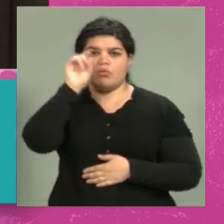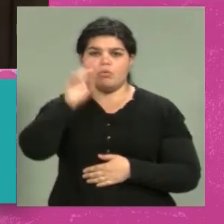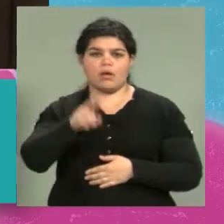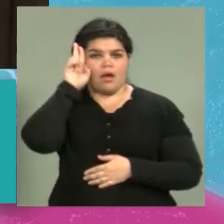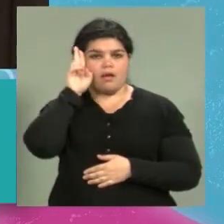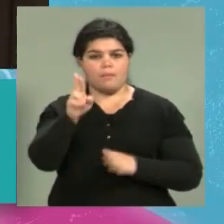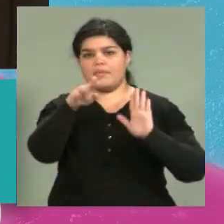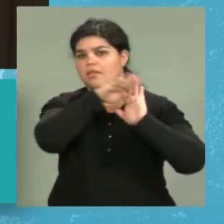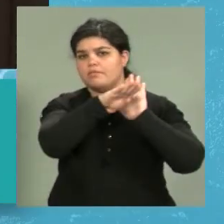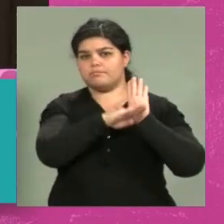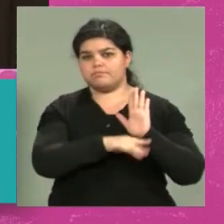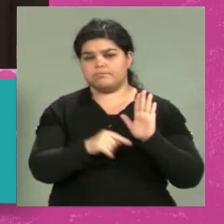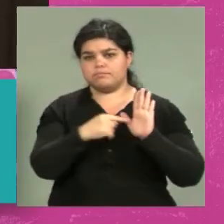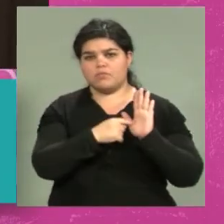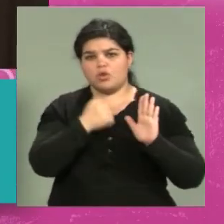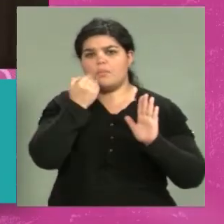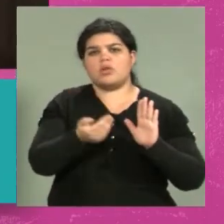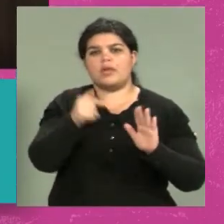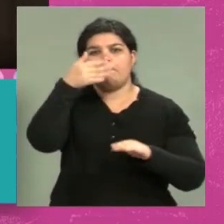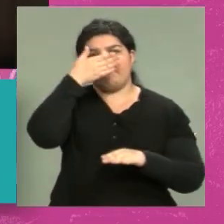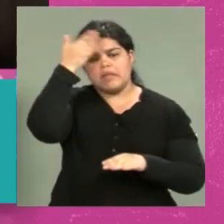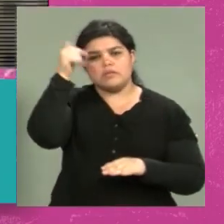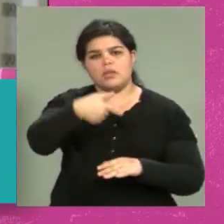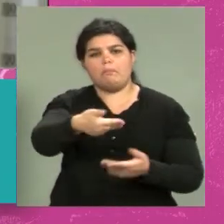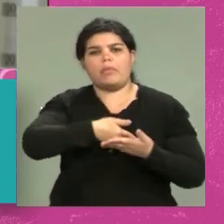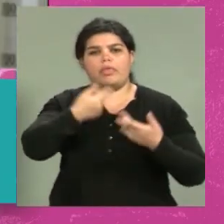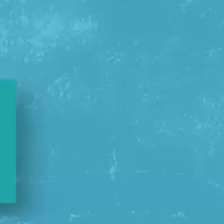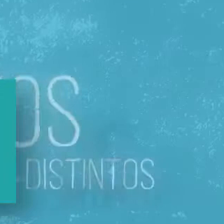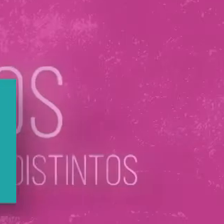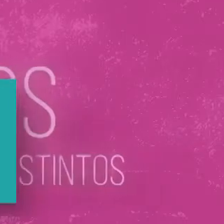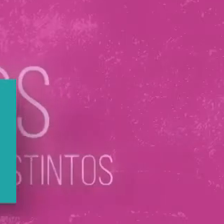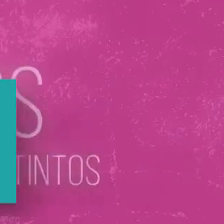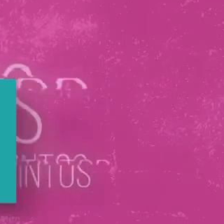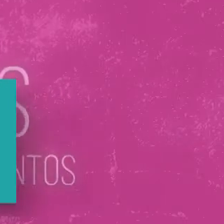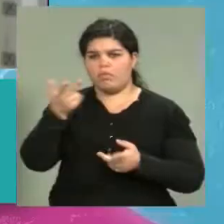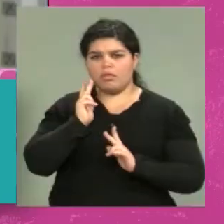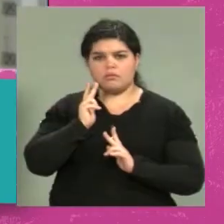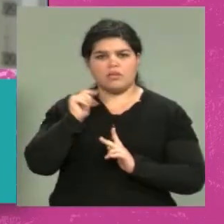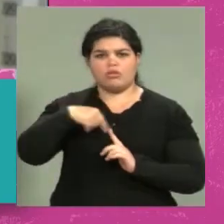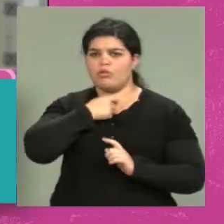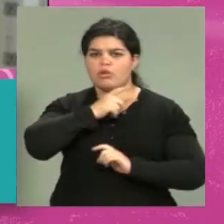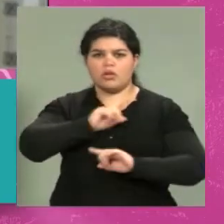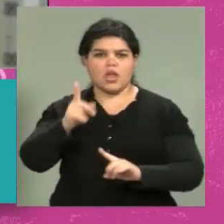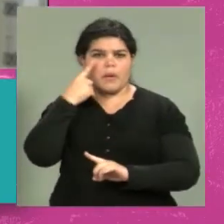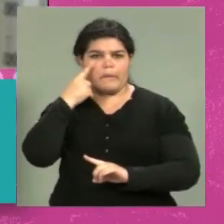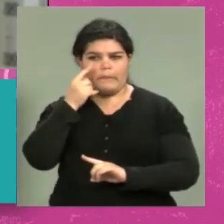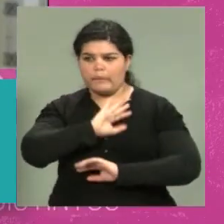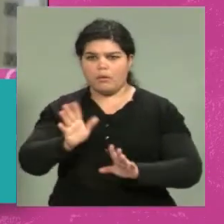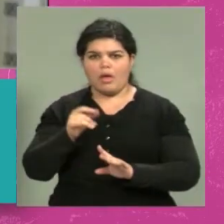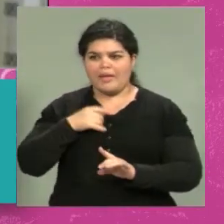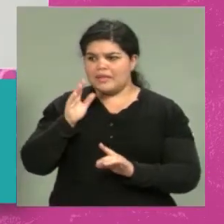básicamente por más que lo que pida el paciente. Hay pacientes que te dicen: doc, yo no quiero vivir así, apenas le